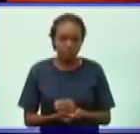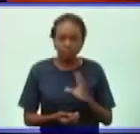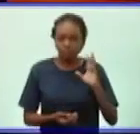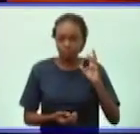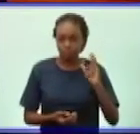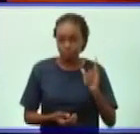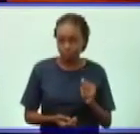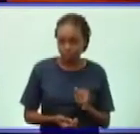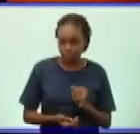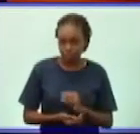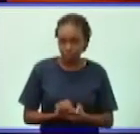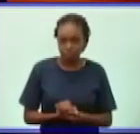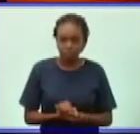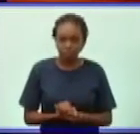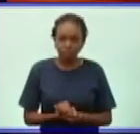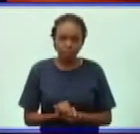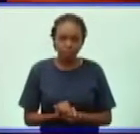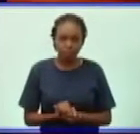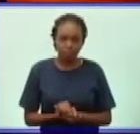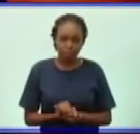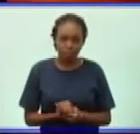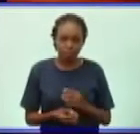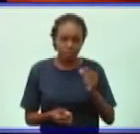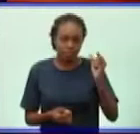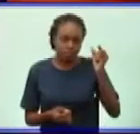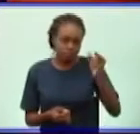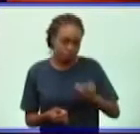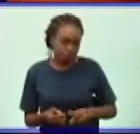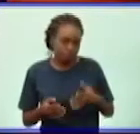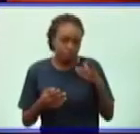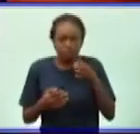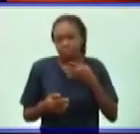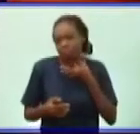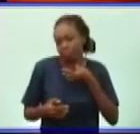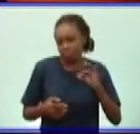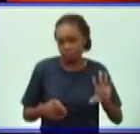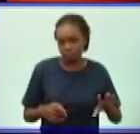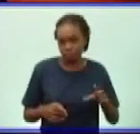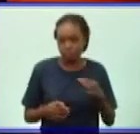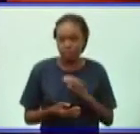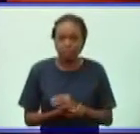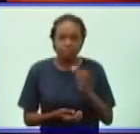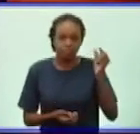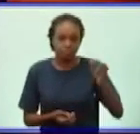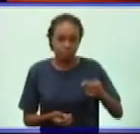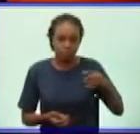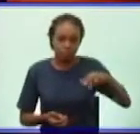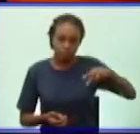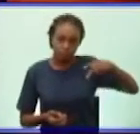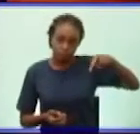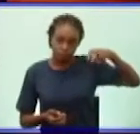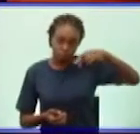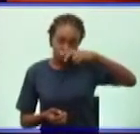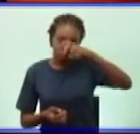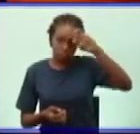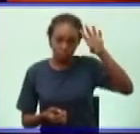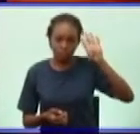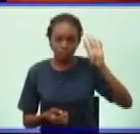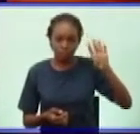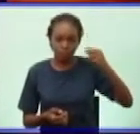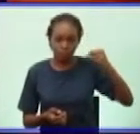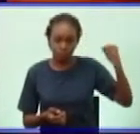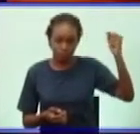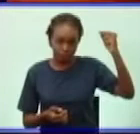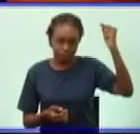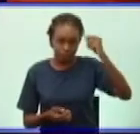útil en el caso de que una persona suba la escalera hacia un 4º piso. Les habíamos recomendado